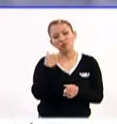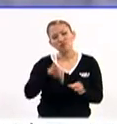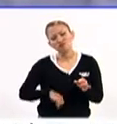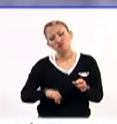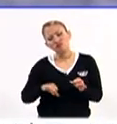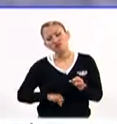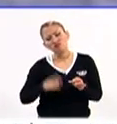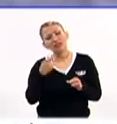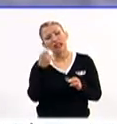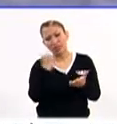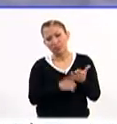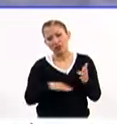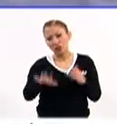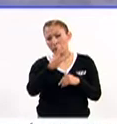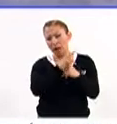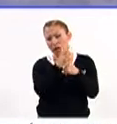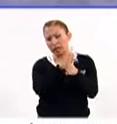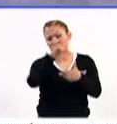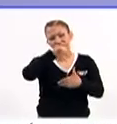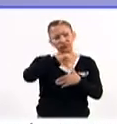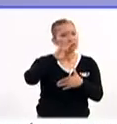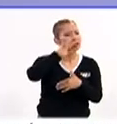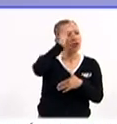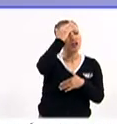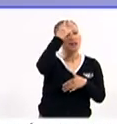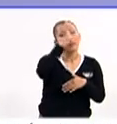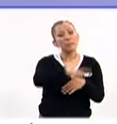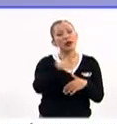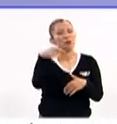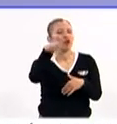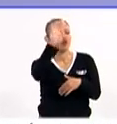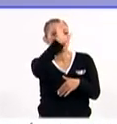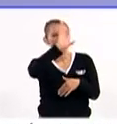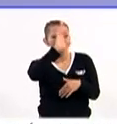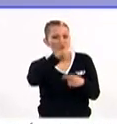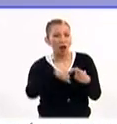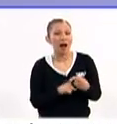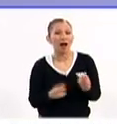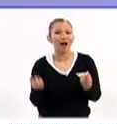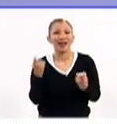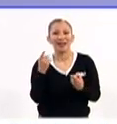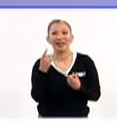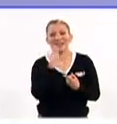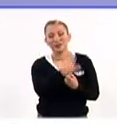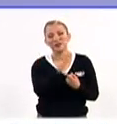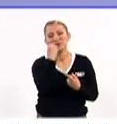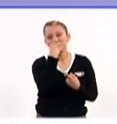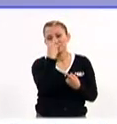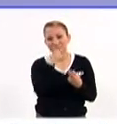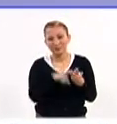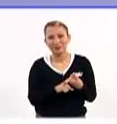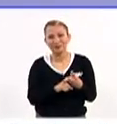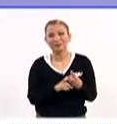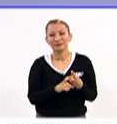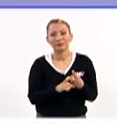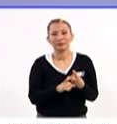interesaba mucho dentro de los países latinoamericanos conocer México por su cultura, su